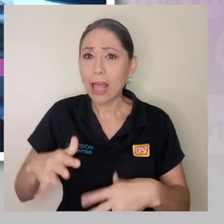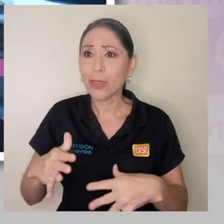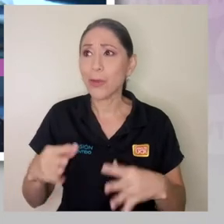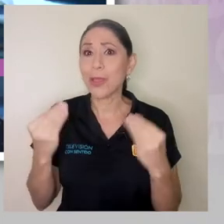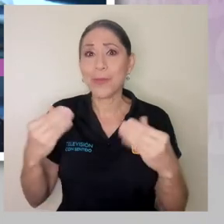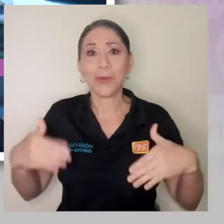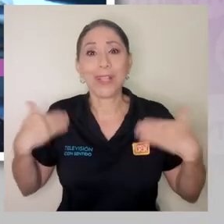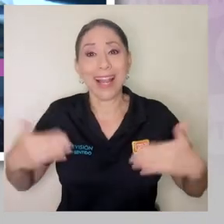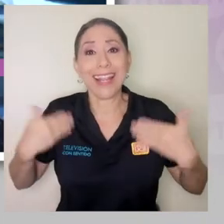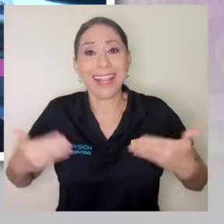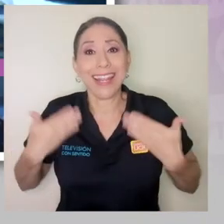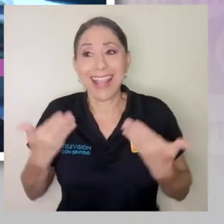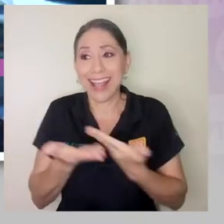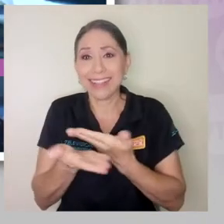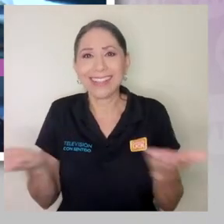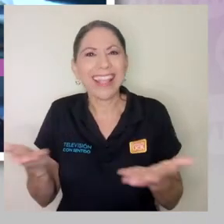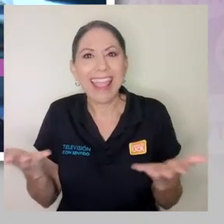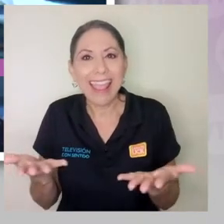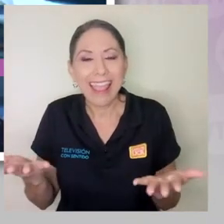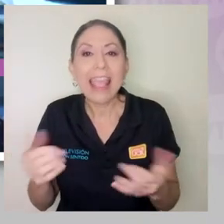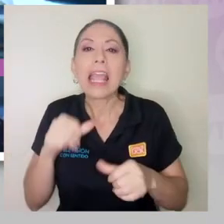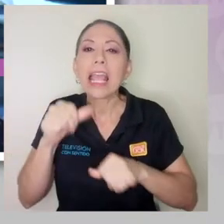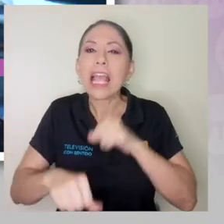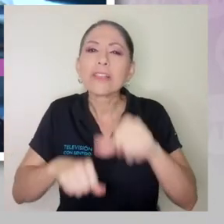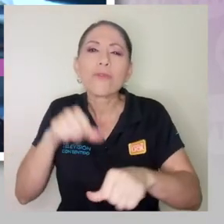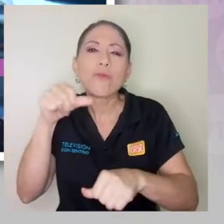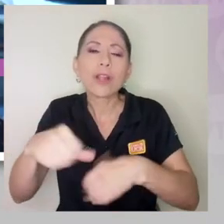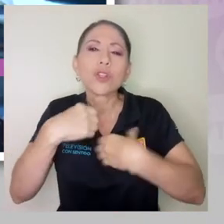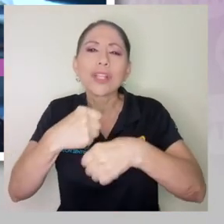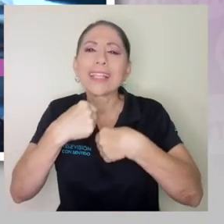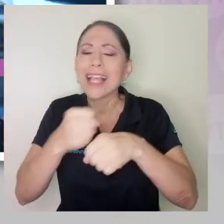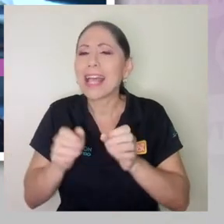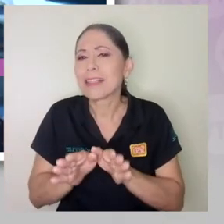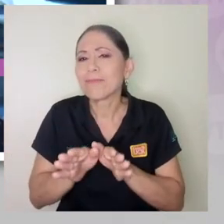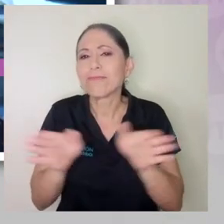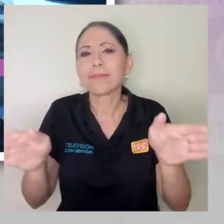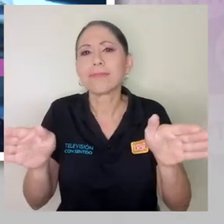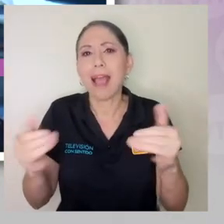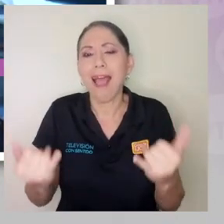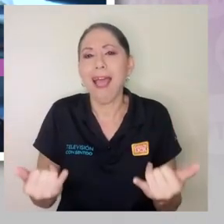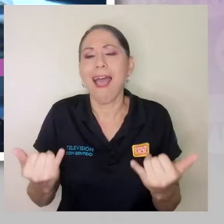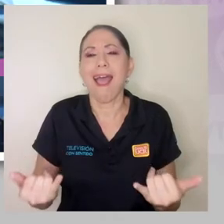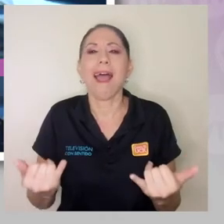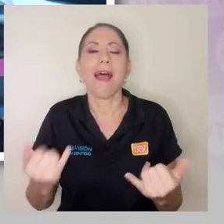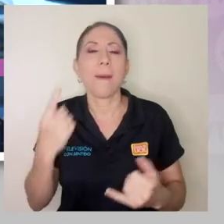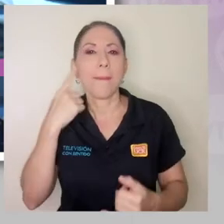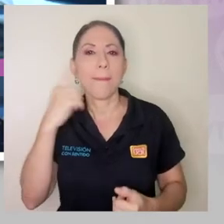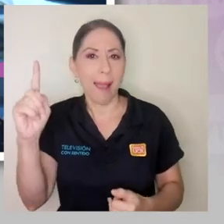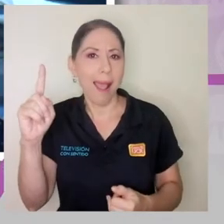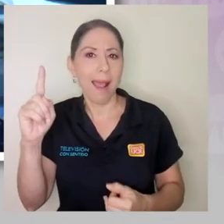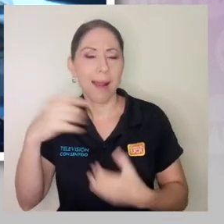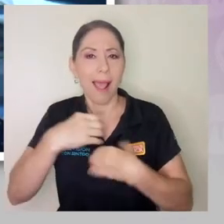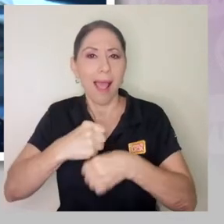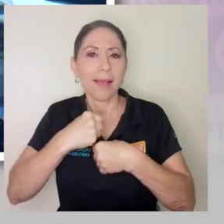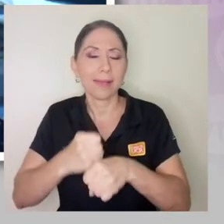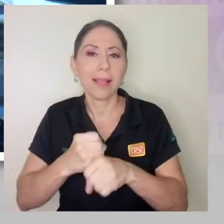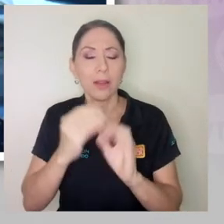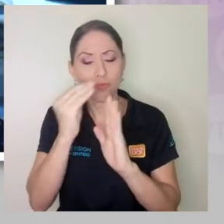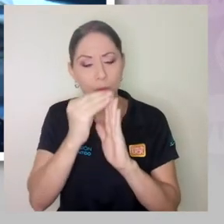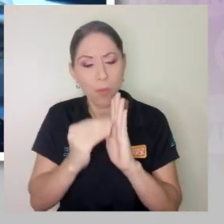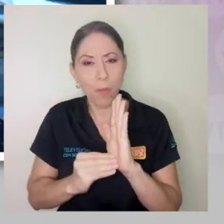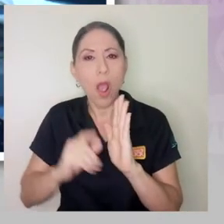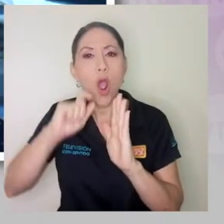mucha alegría a nivel de parte de la red, son los esfuerzos que globalmente se están haciendo hoy día para la elaboración de un